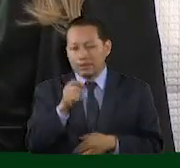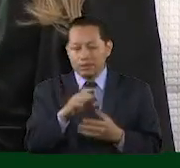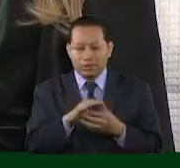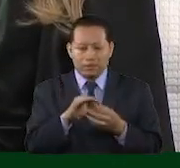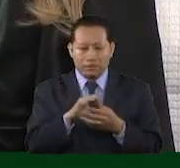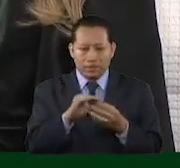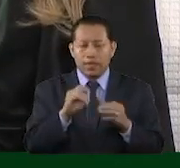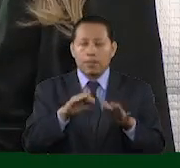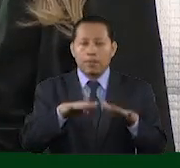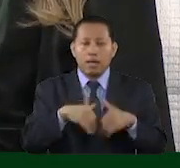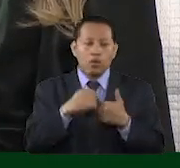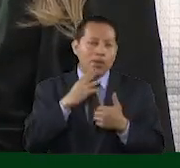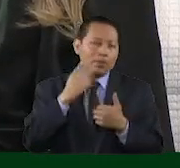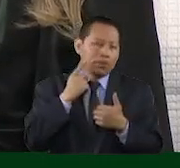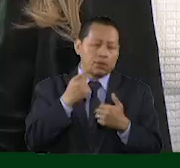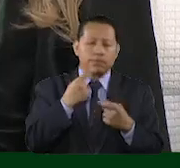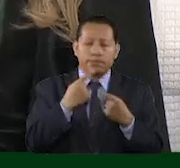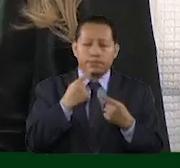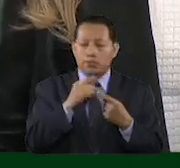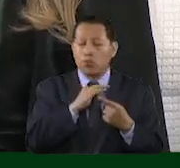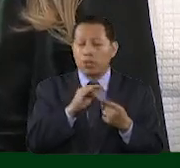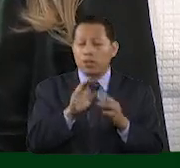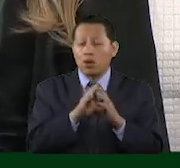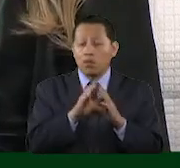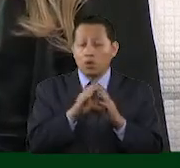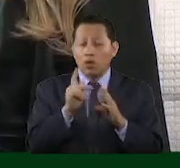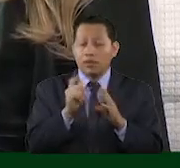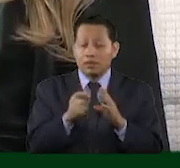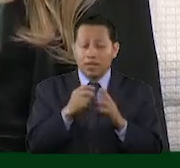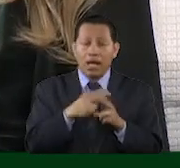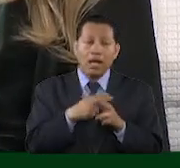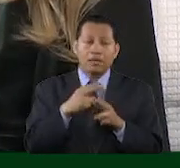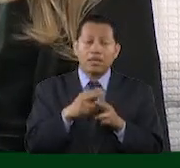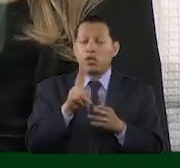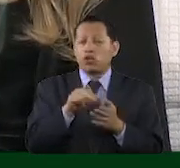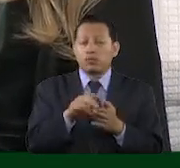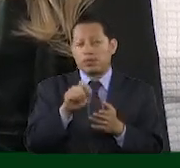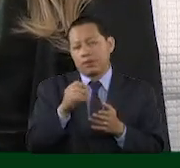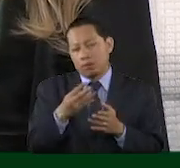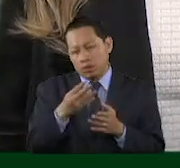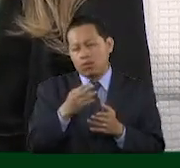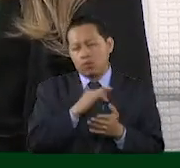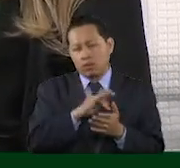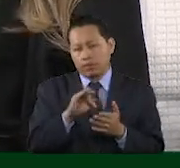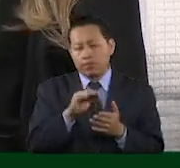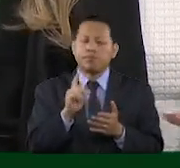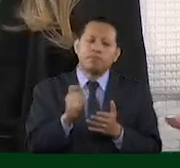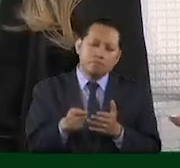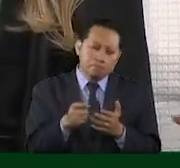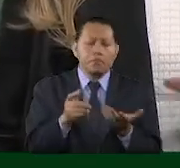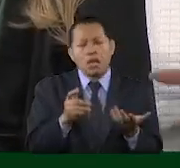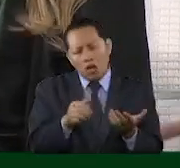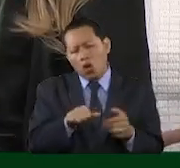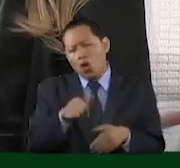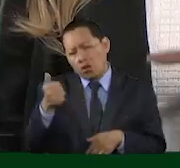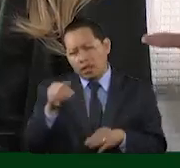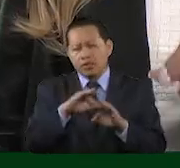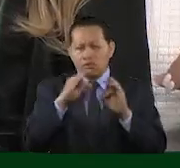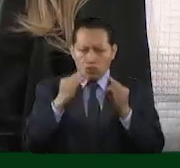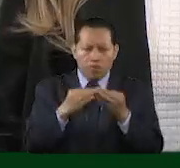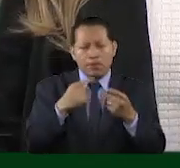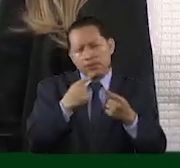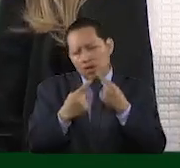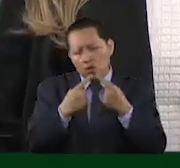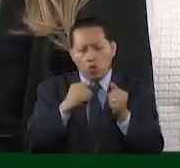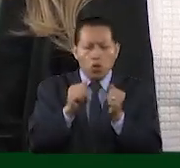discusión en el pleno de la cámara de diputados podría darse hasta 2024 no descartó abrir otros canales de diálogo con